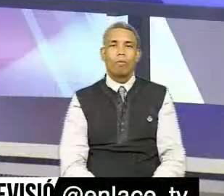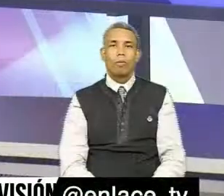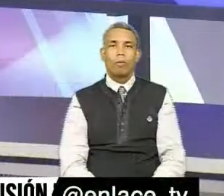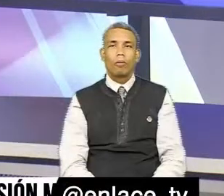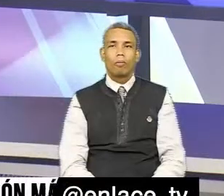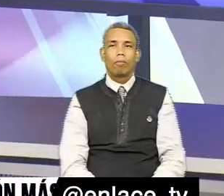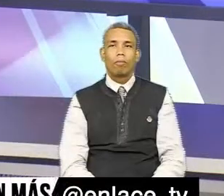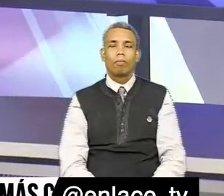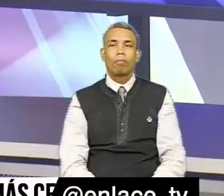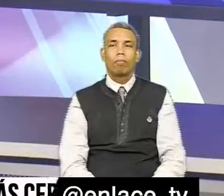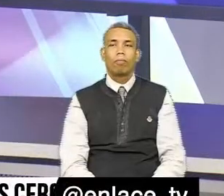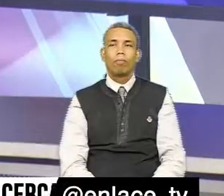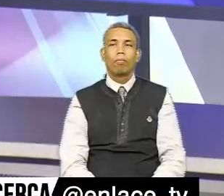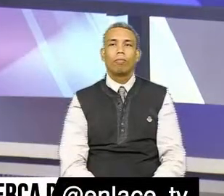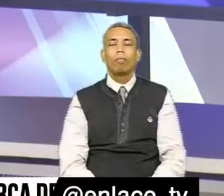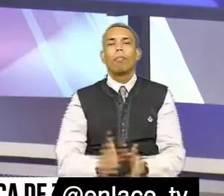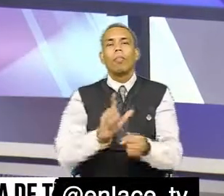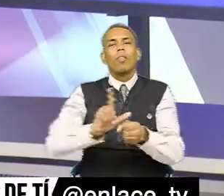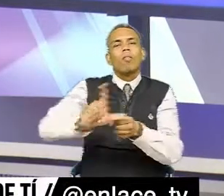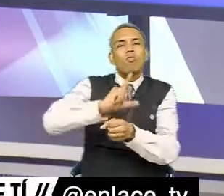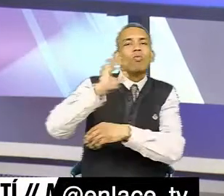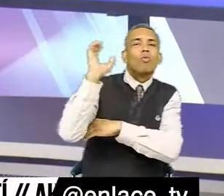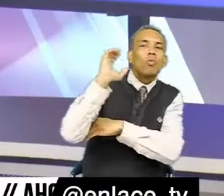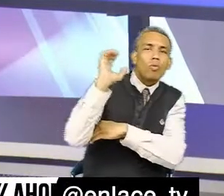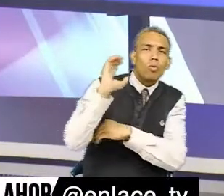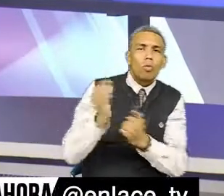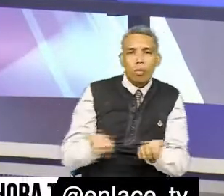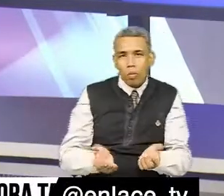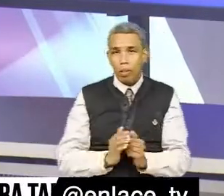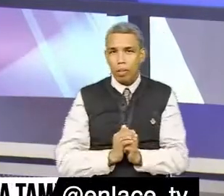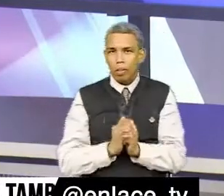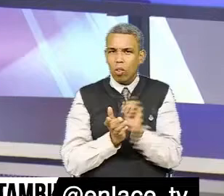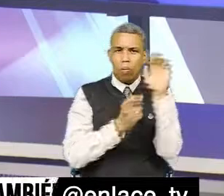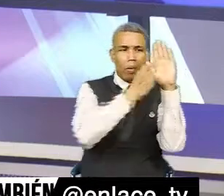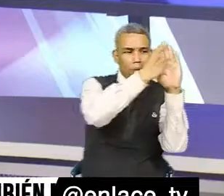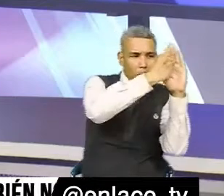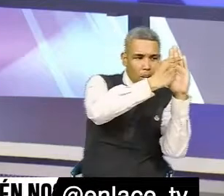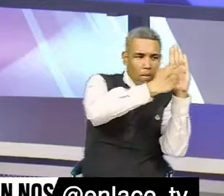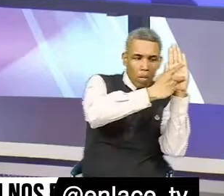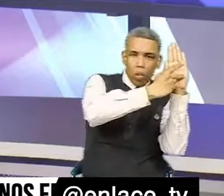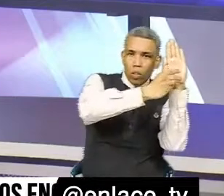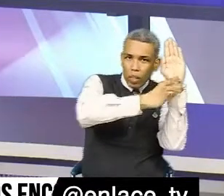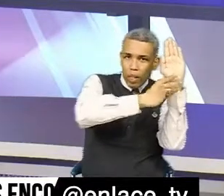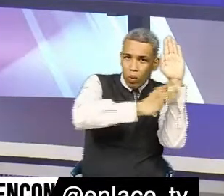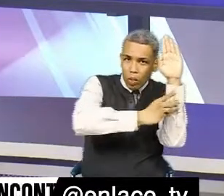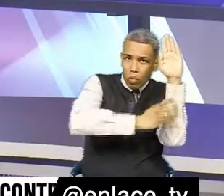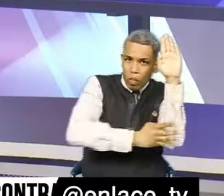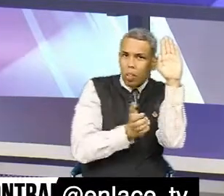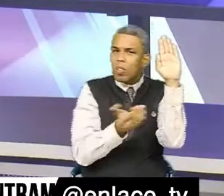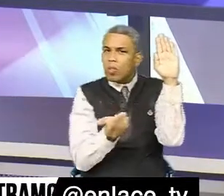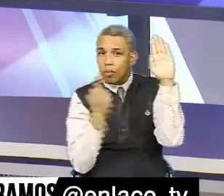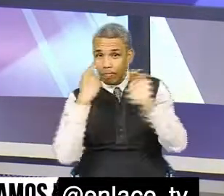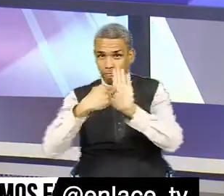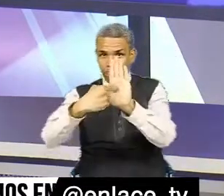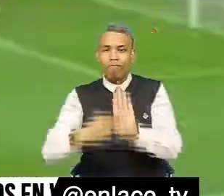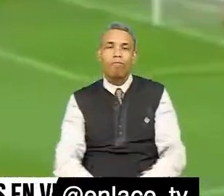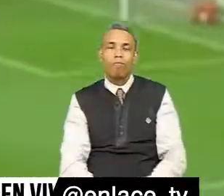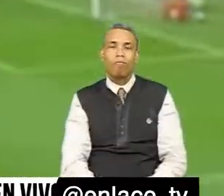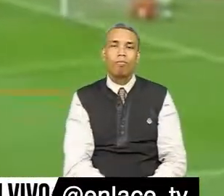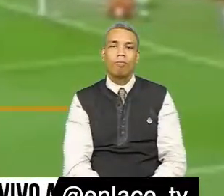y jugada a la fecha número 11 de la liga águila enlace noticias presenta cómo queda la tabla de posiciones del rentado del fútbol profesional colombiano